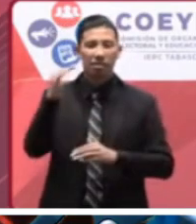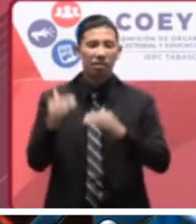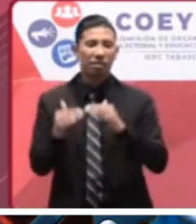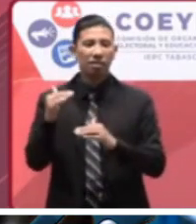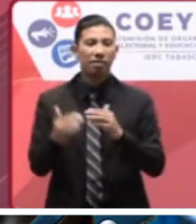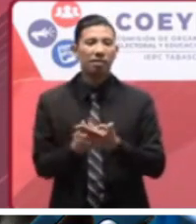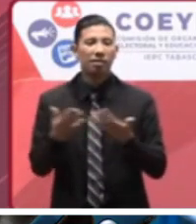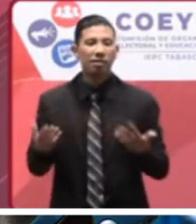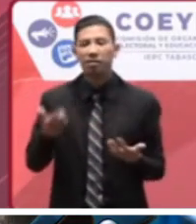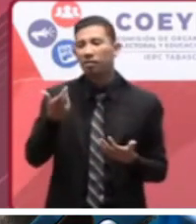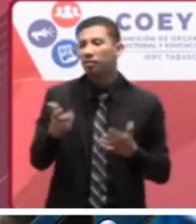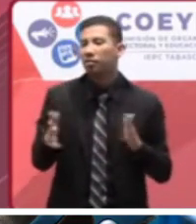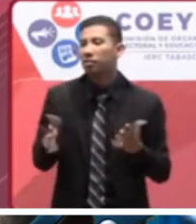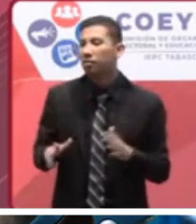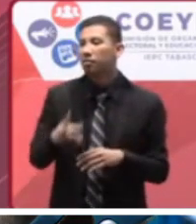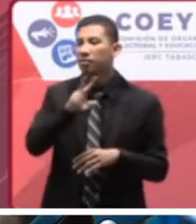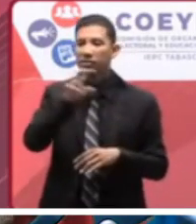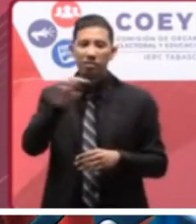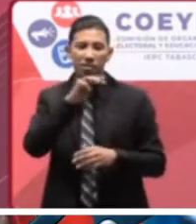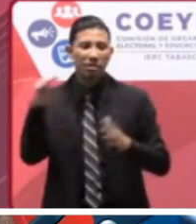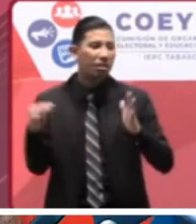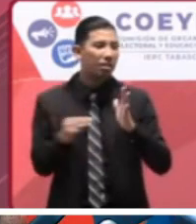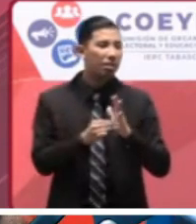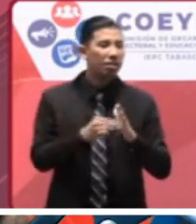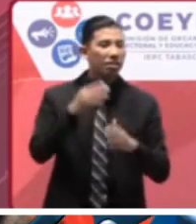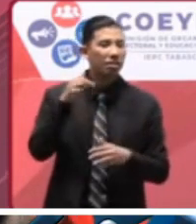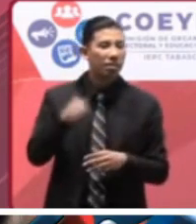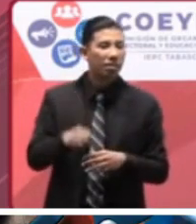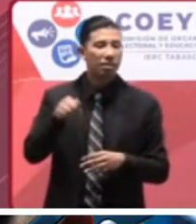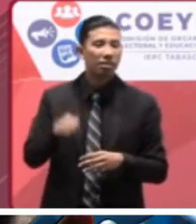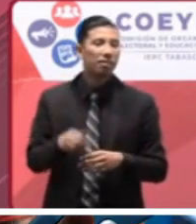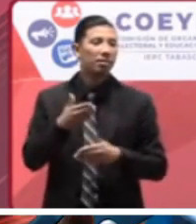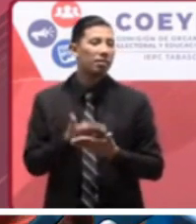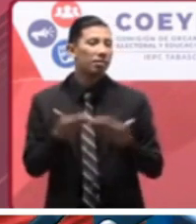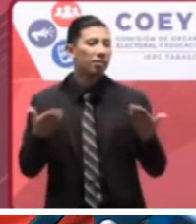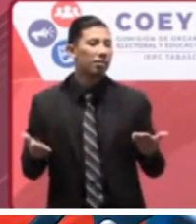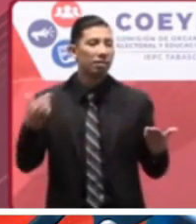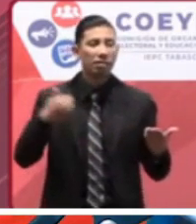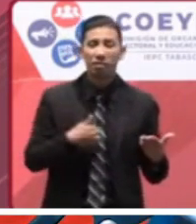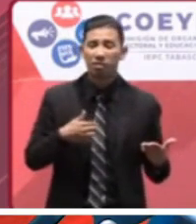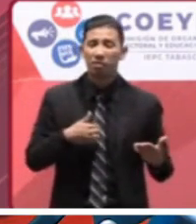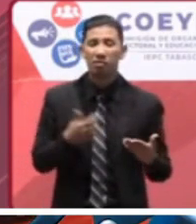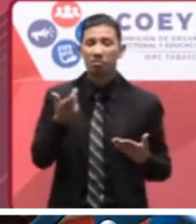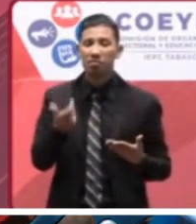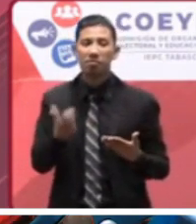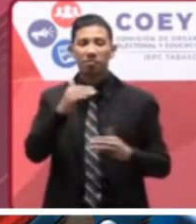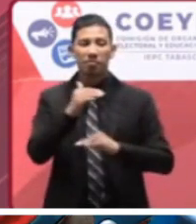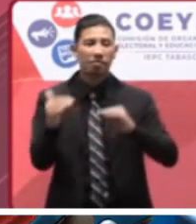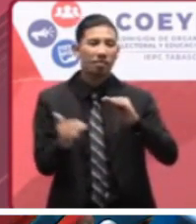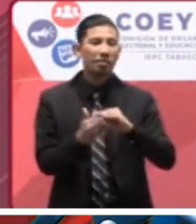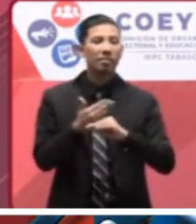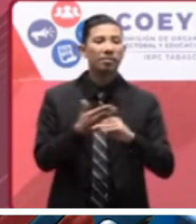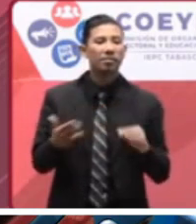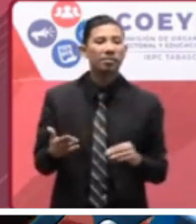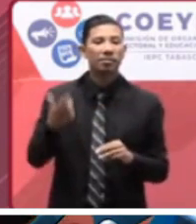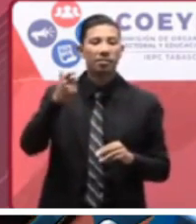dinero. Ganaban como unos 200,000 pesos aquí. Hoy yo no gano 200,000 pesos. Mi salario no pasa